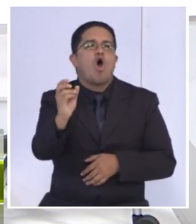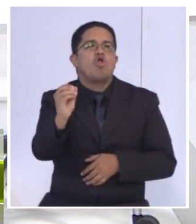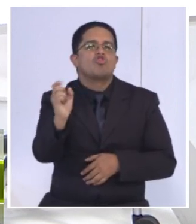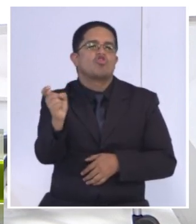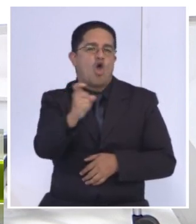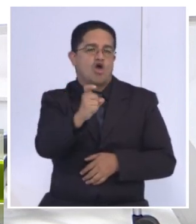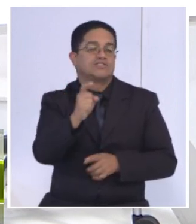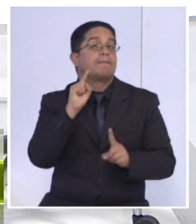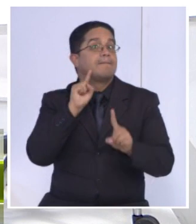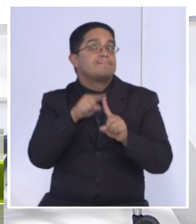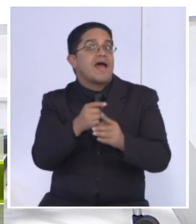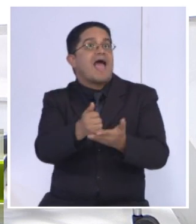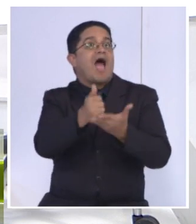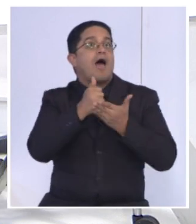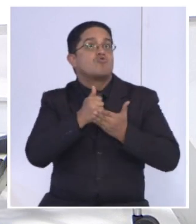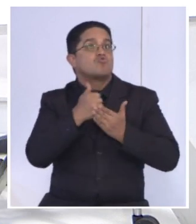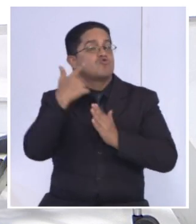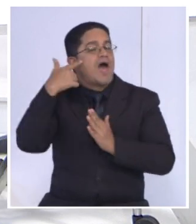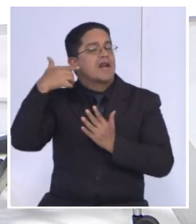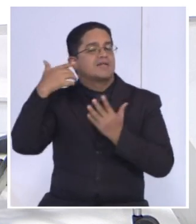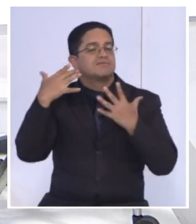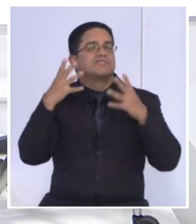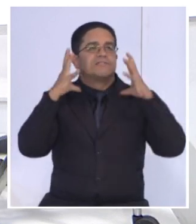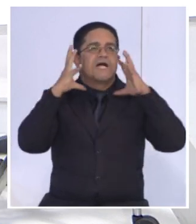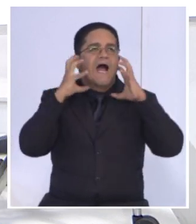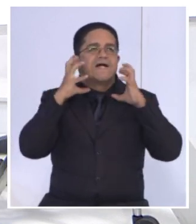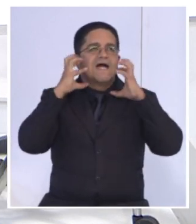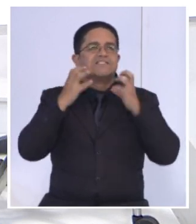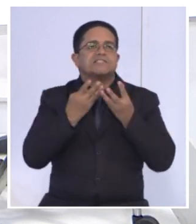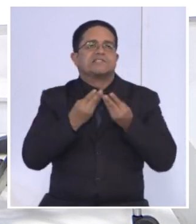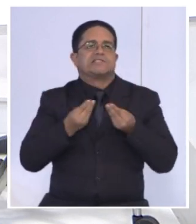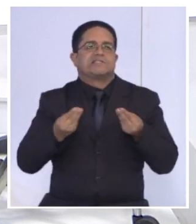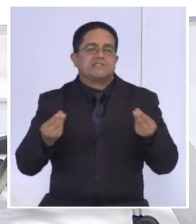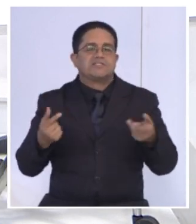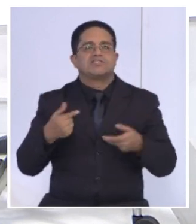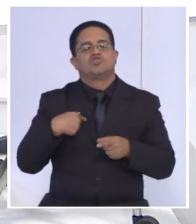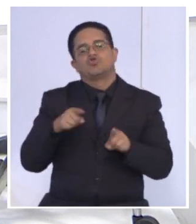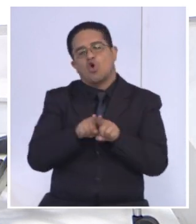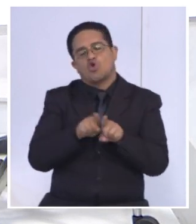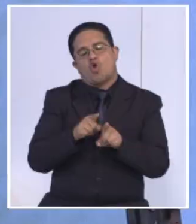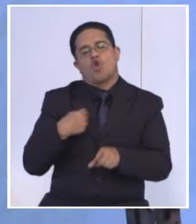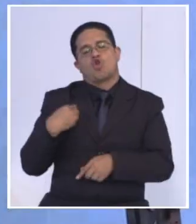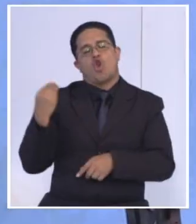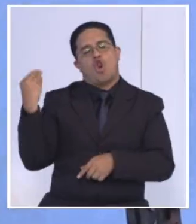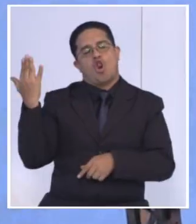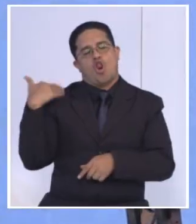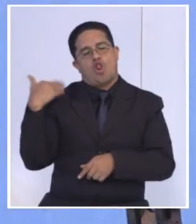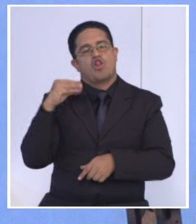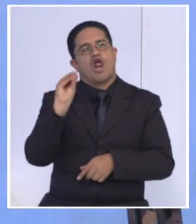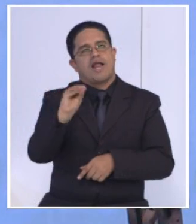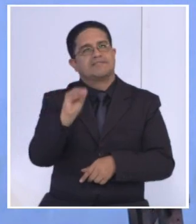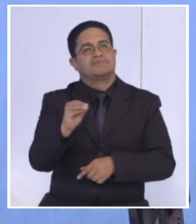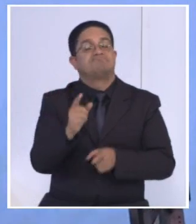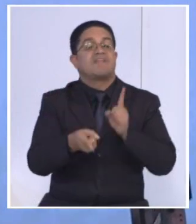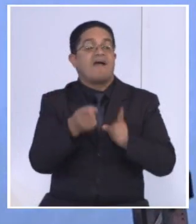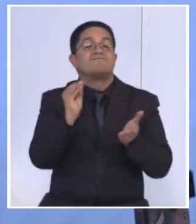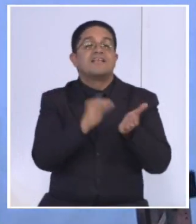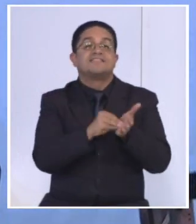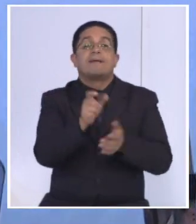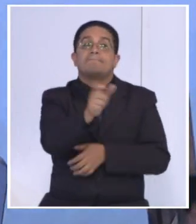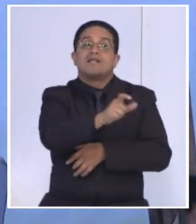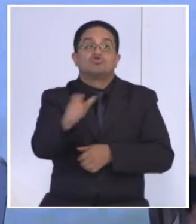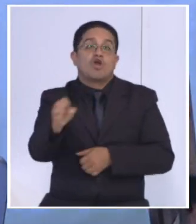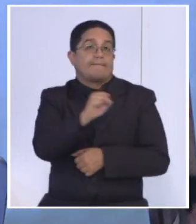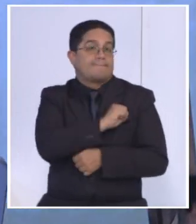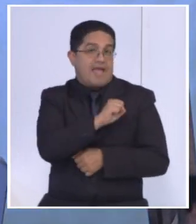también la musculatura y ayudar a todo esto. Y lo hemos dicho en otras oportunidades y lo seguiremos diciendo. Muchas veces le tienen miedo al